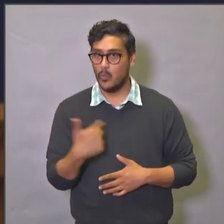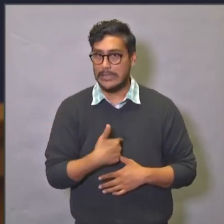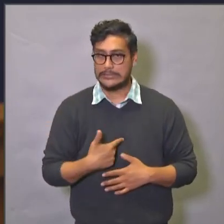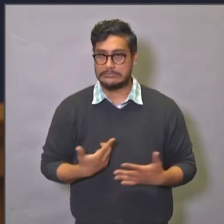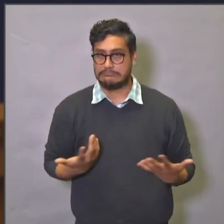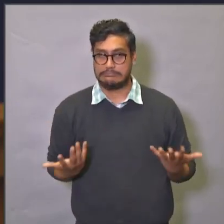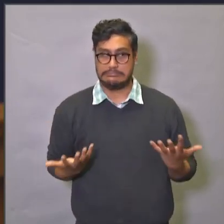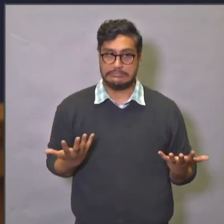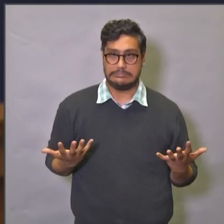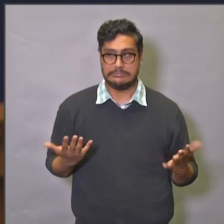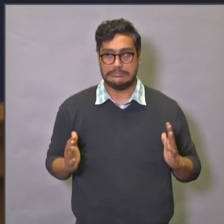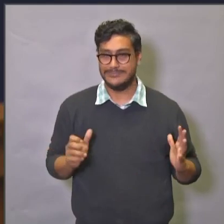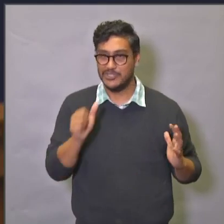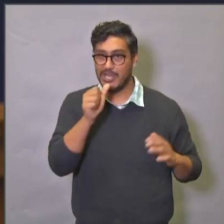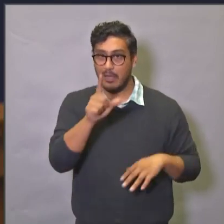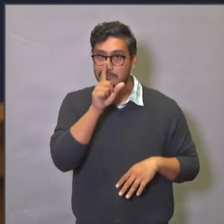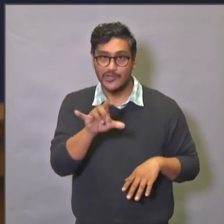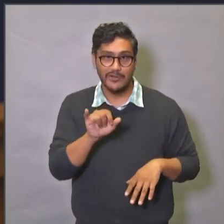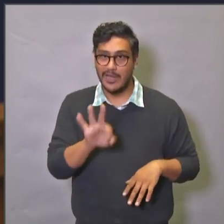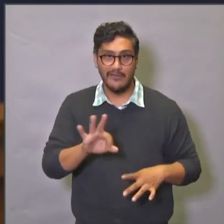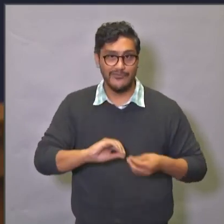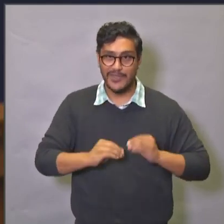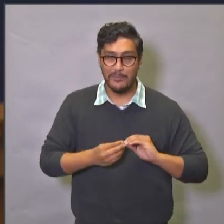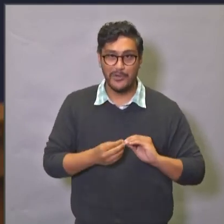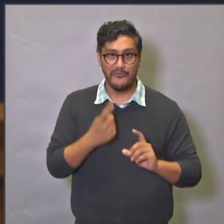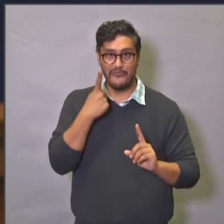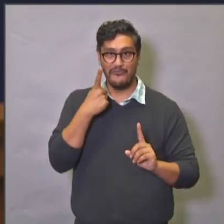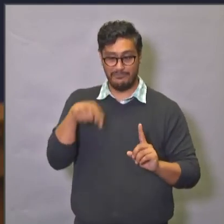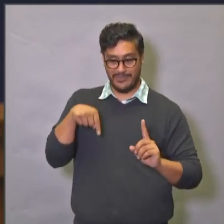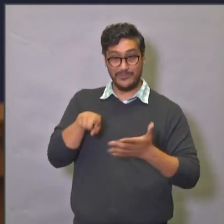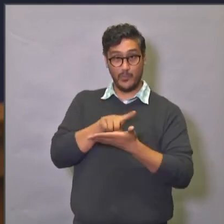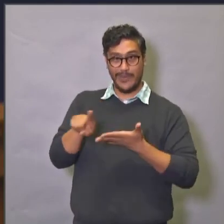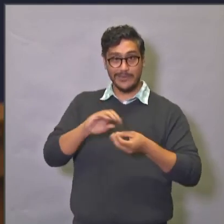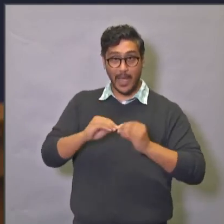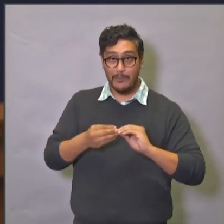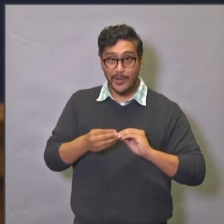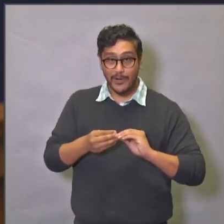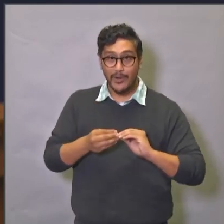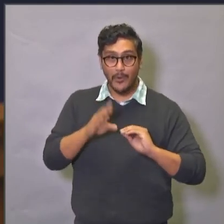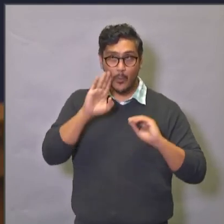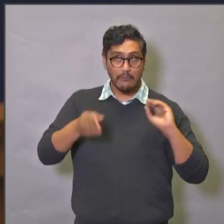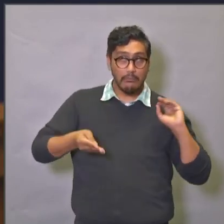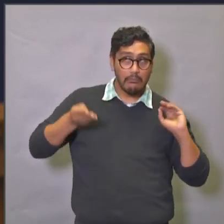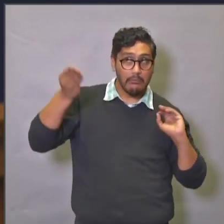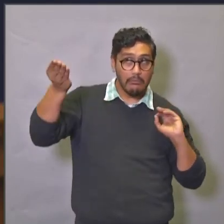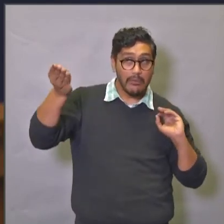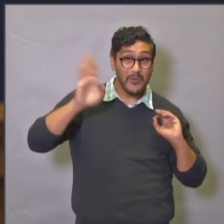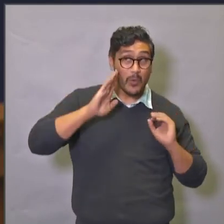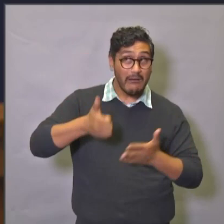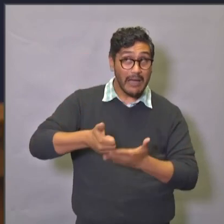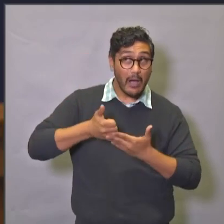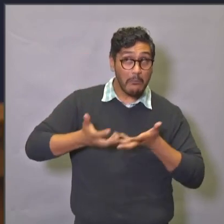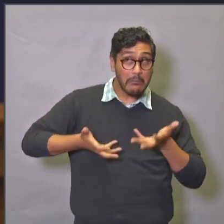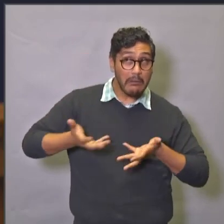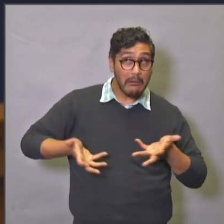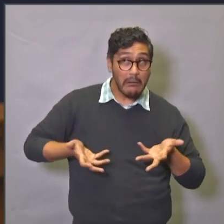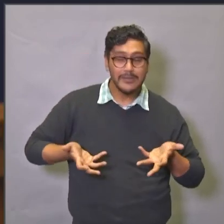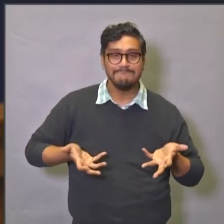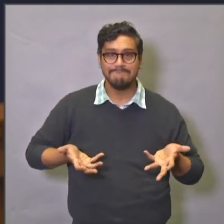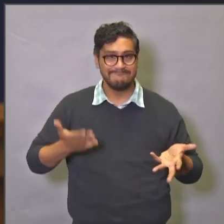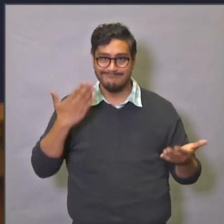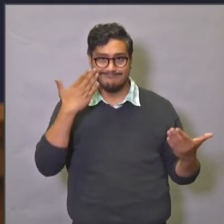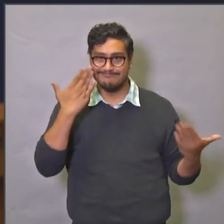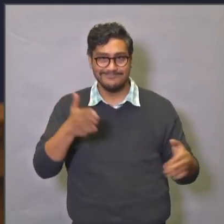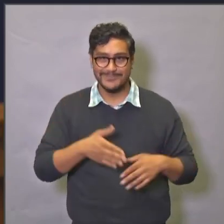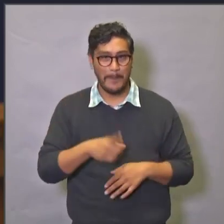si esos datos, los datos de esta semana, vayan a ayudarnos a mover al próximo rango, porque